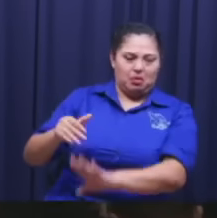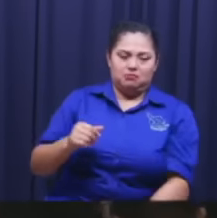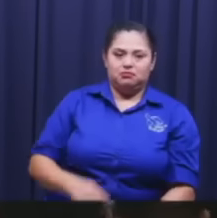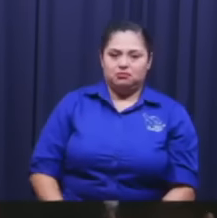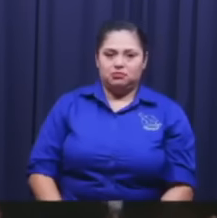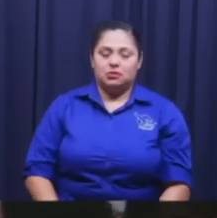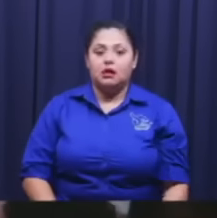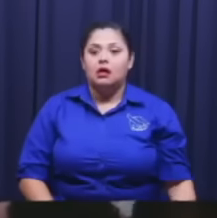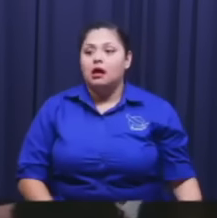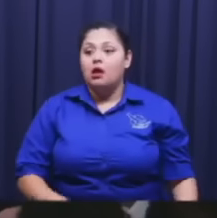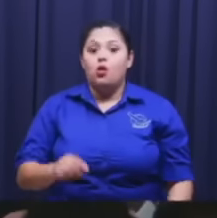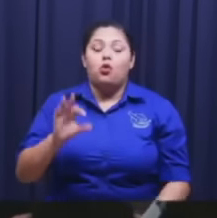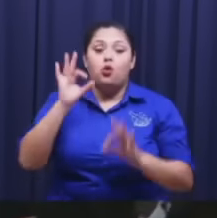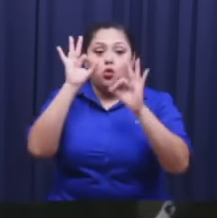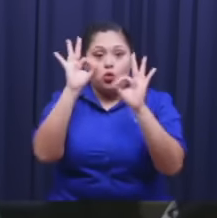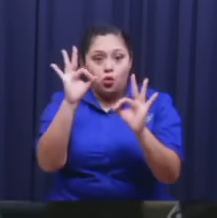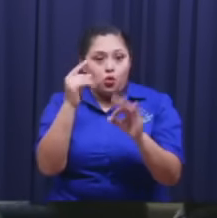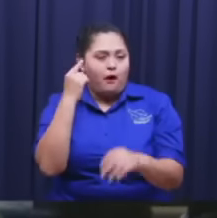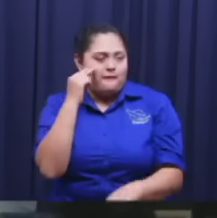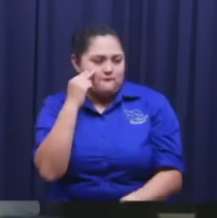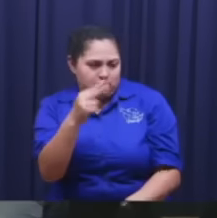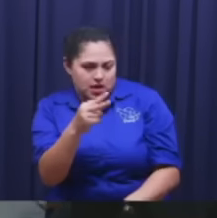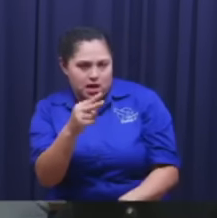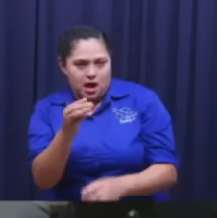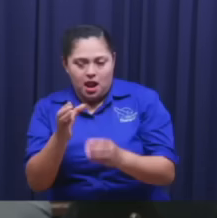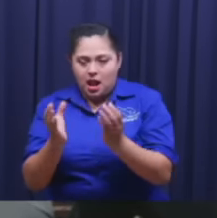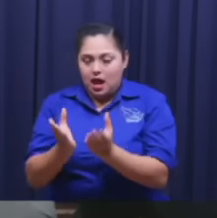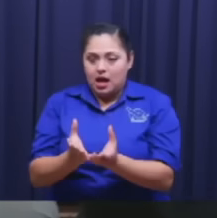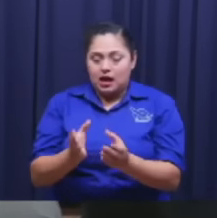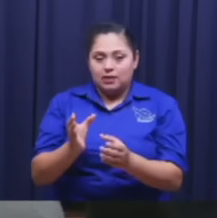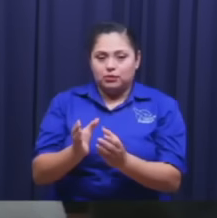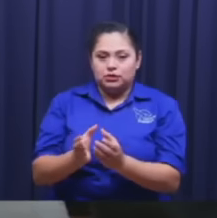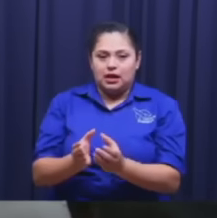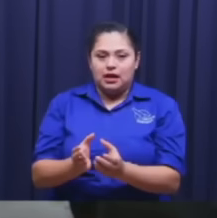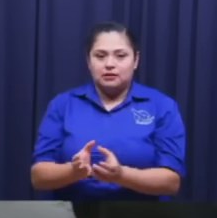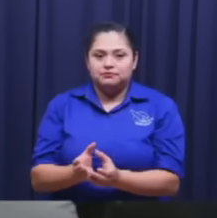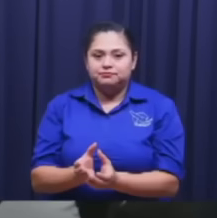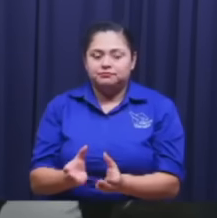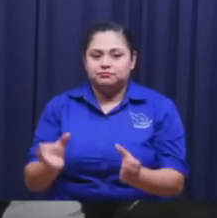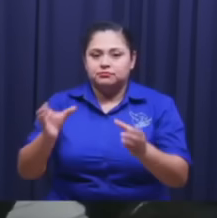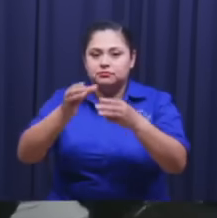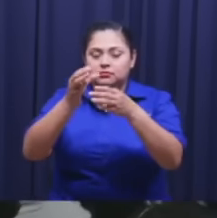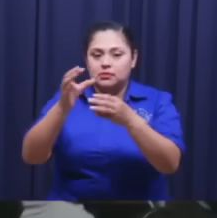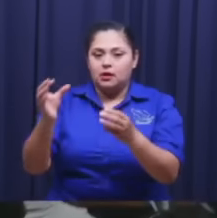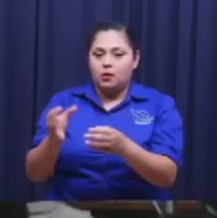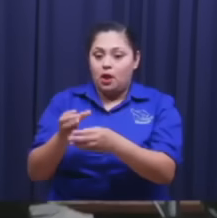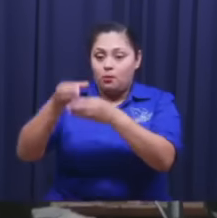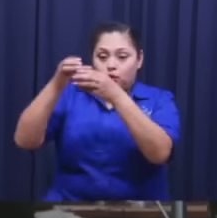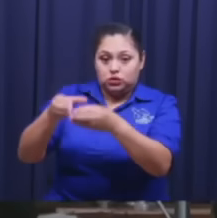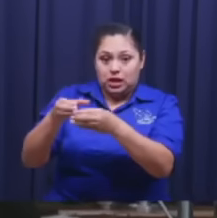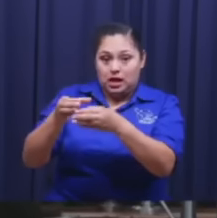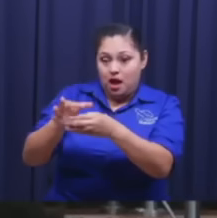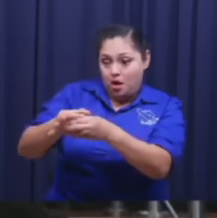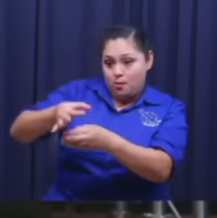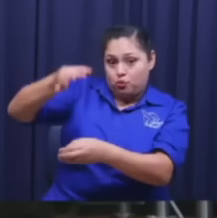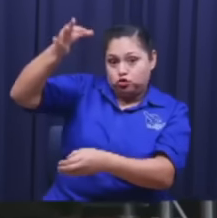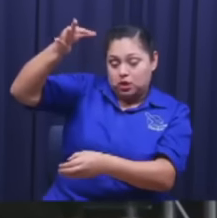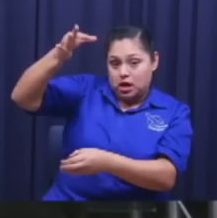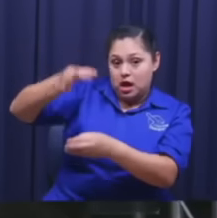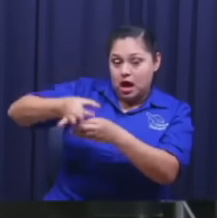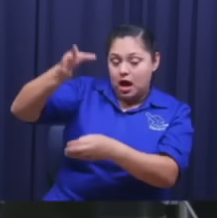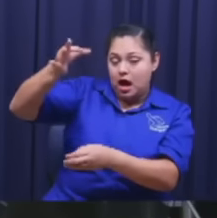Ok, aquellas botellas que él casi adoraba, ¿verdad? Chivas